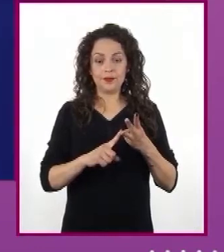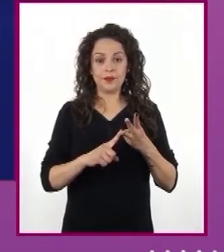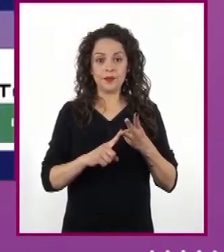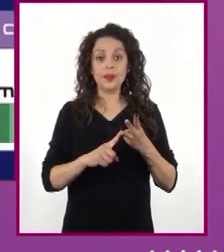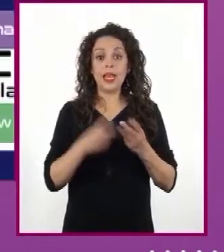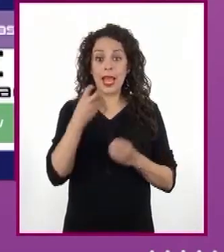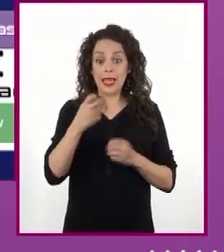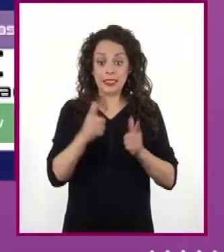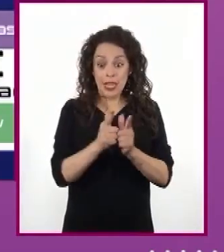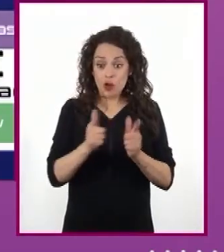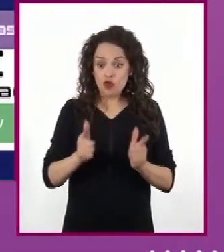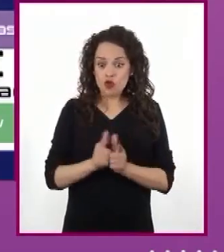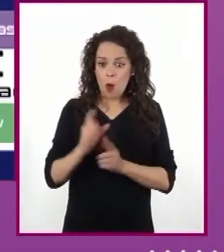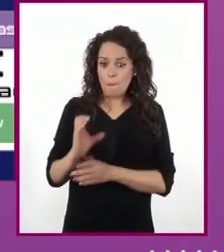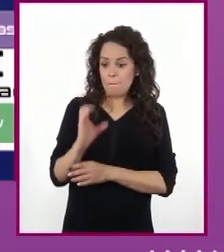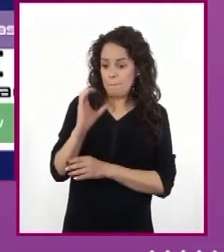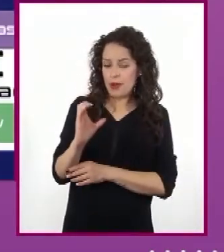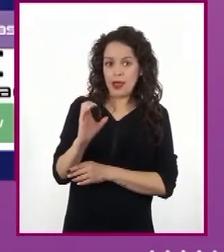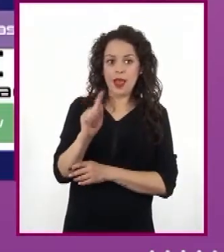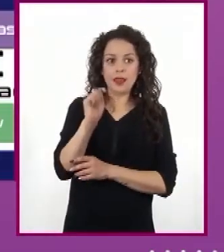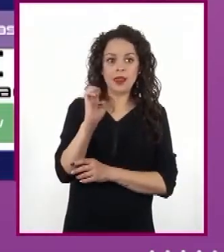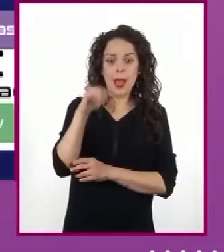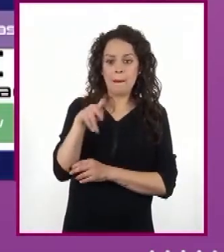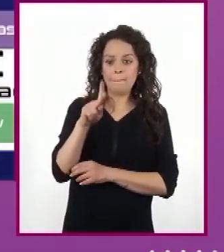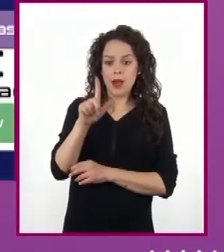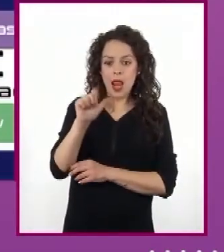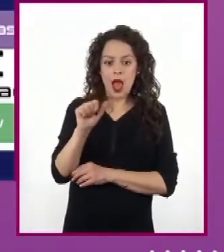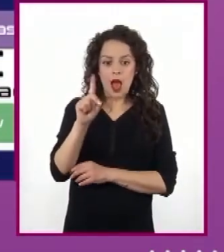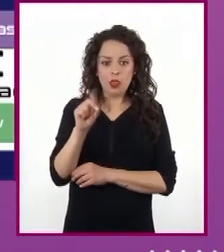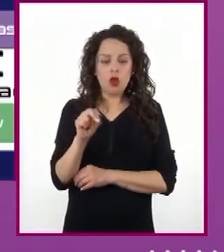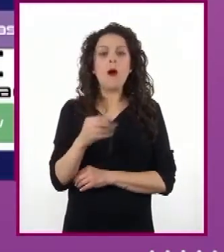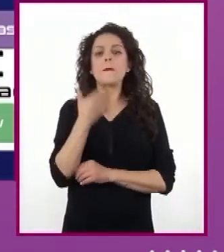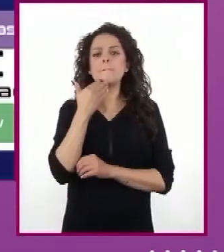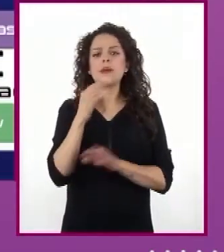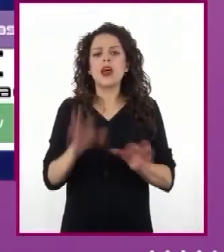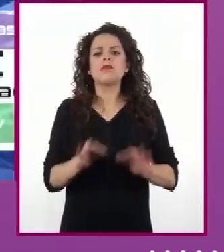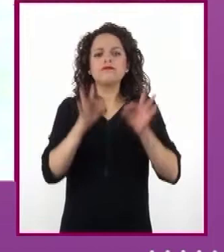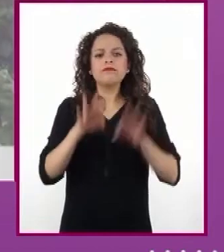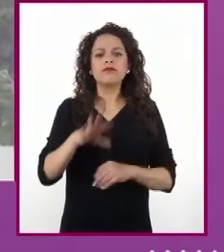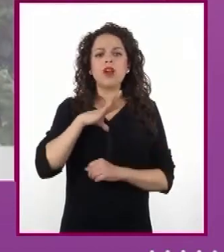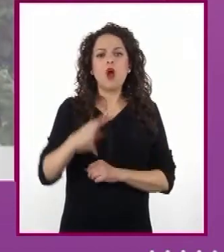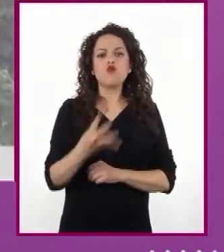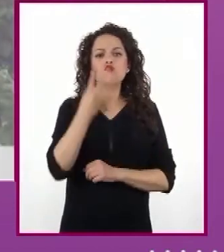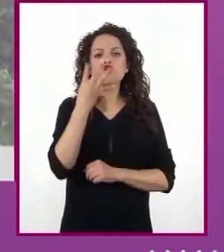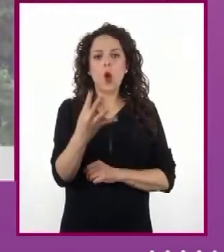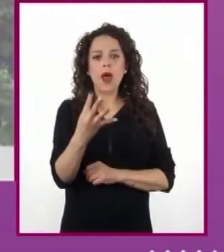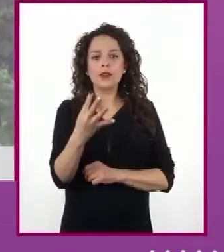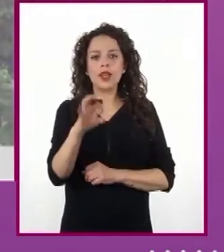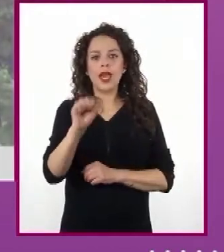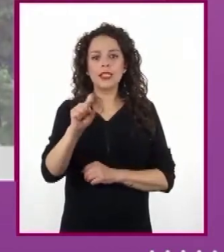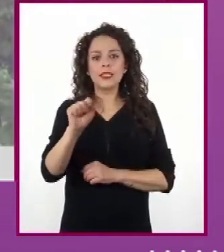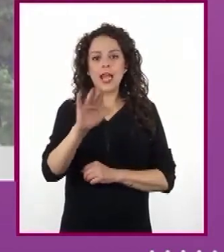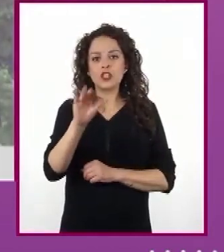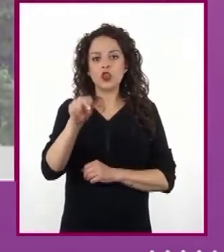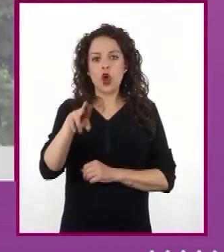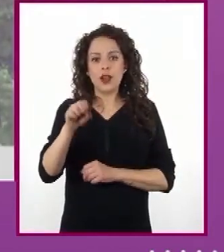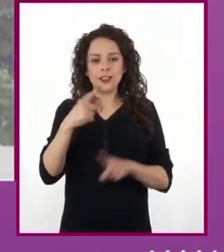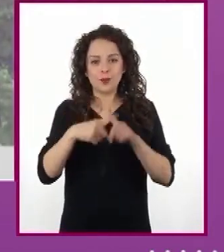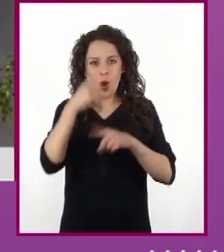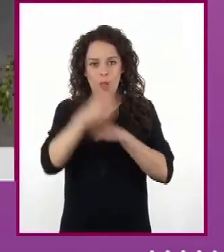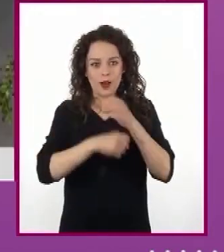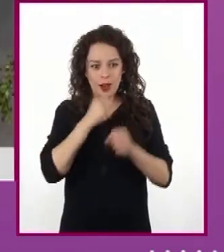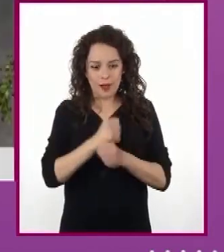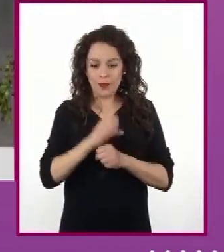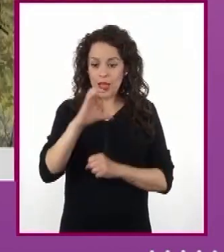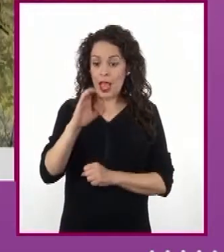el grupo C, templados, se caracteriza por tener muy bien definidas las 4 estaciones. Se divide en CF,